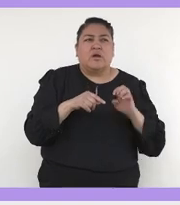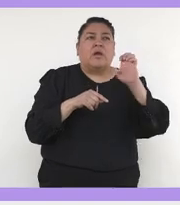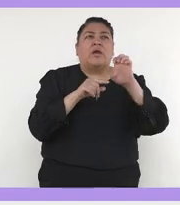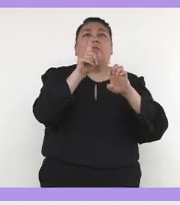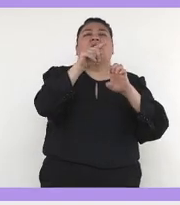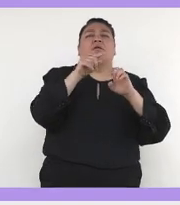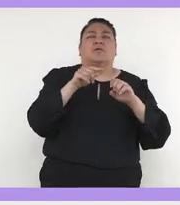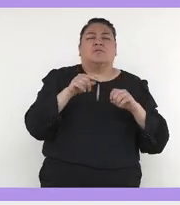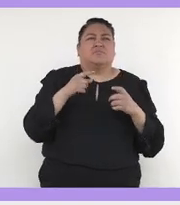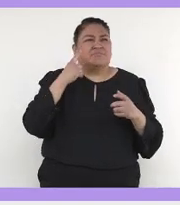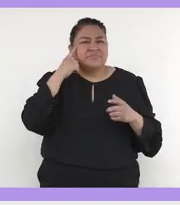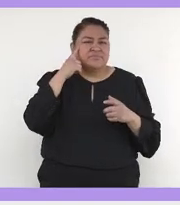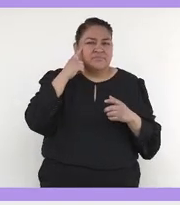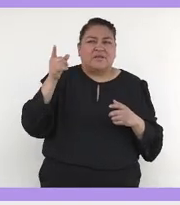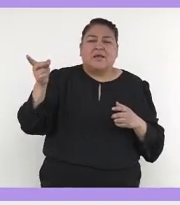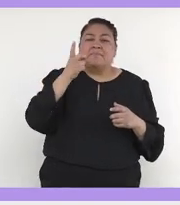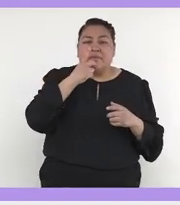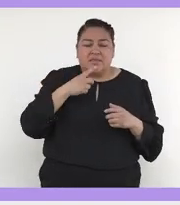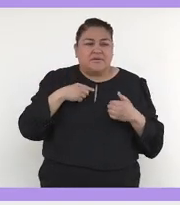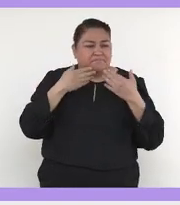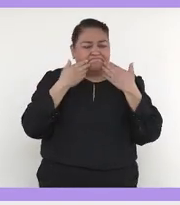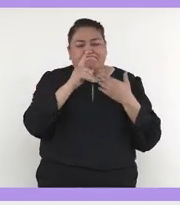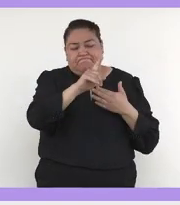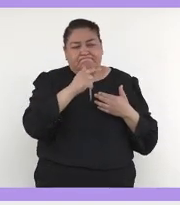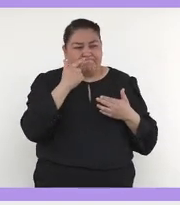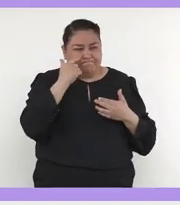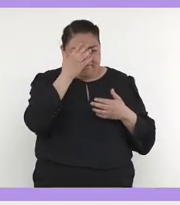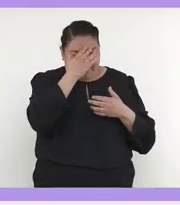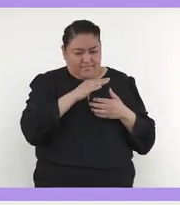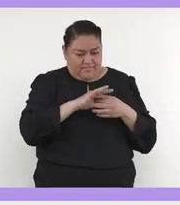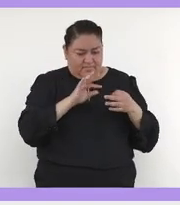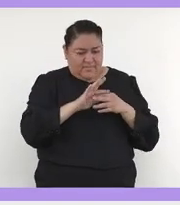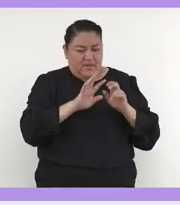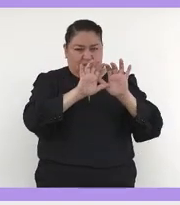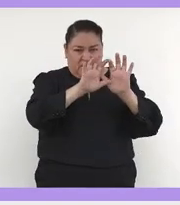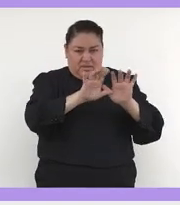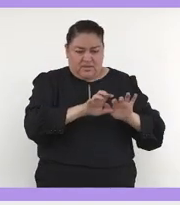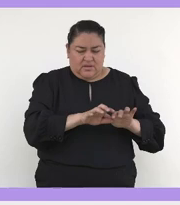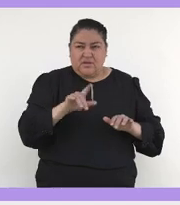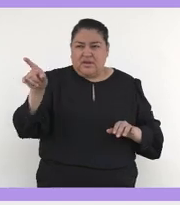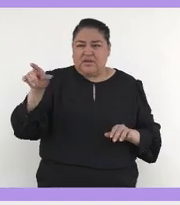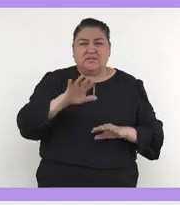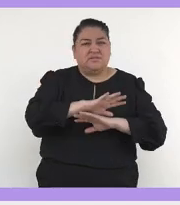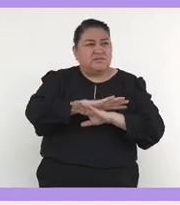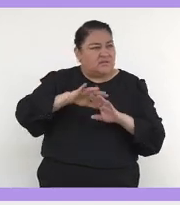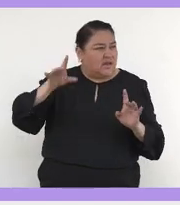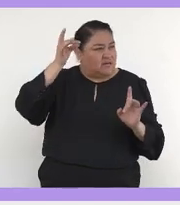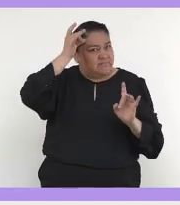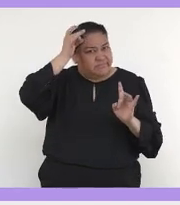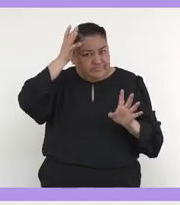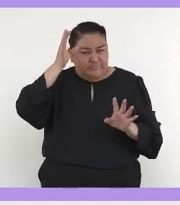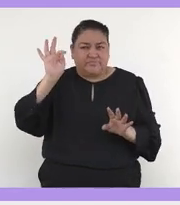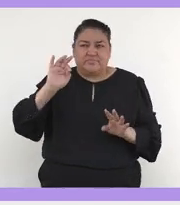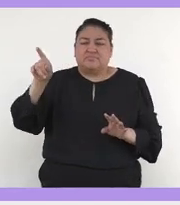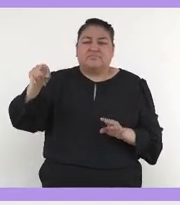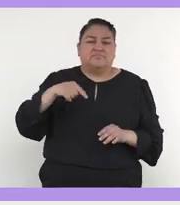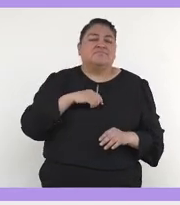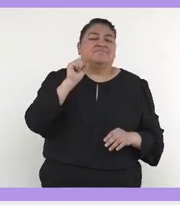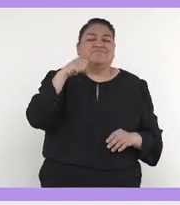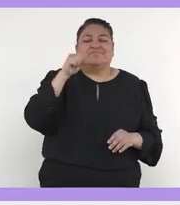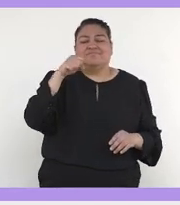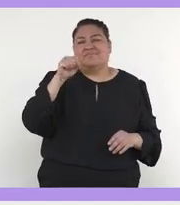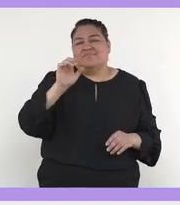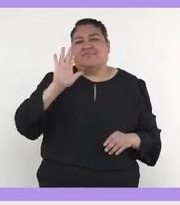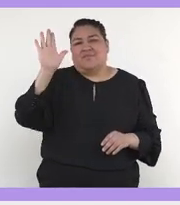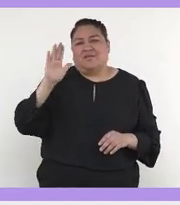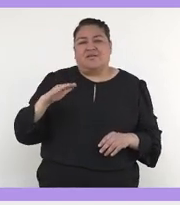y entonces muy amablemente Israel me escribió una cosa que le va Yo dije seguro ya está así harto de esta Paulina y me escribió sí sí